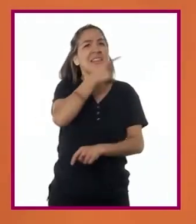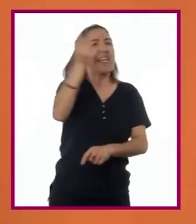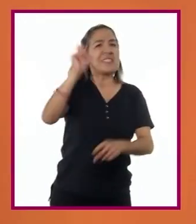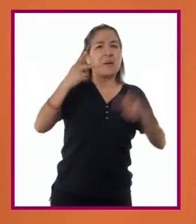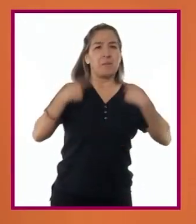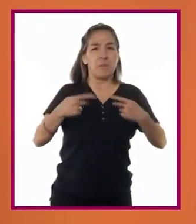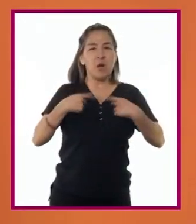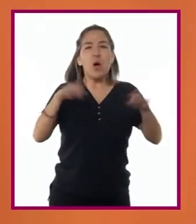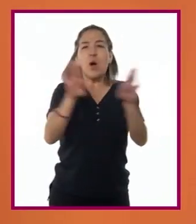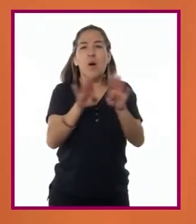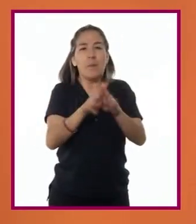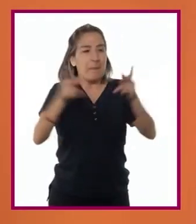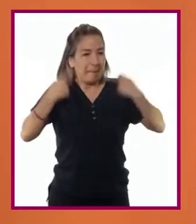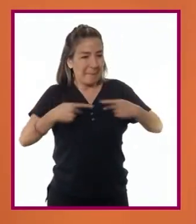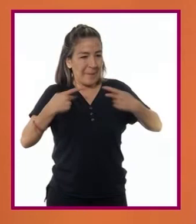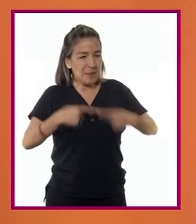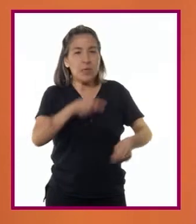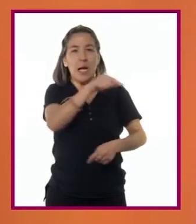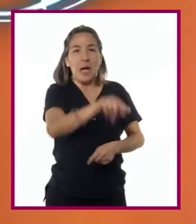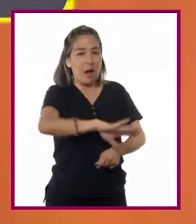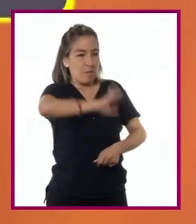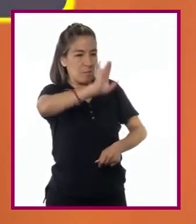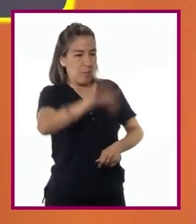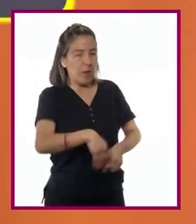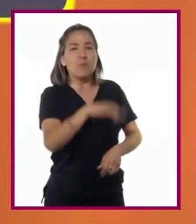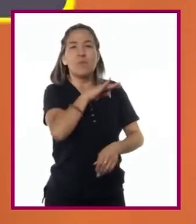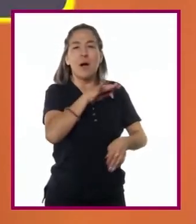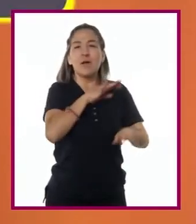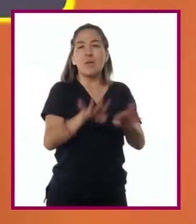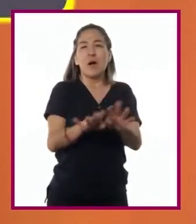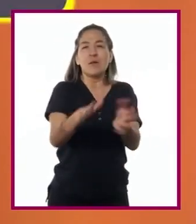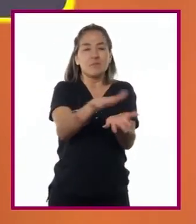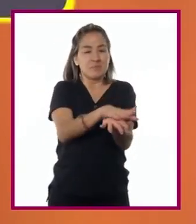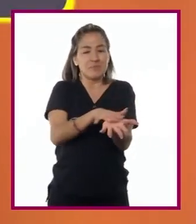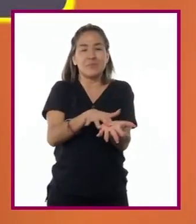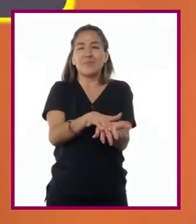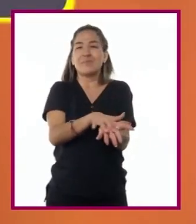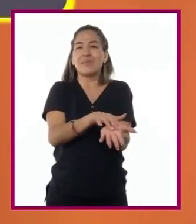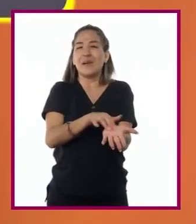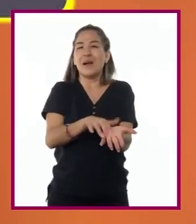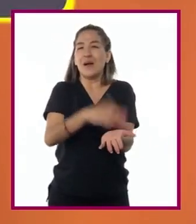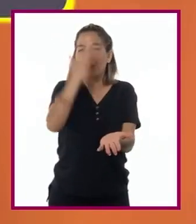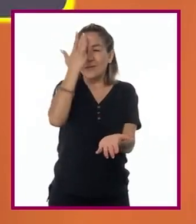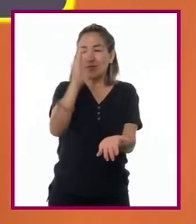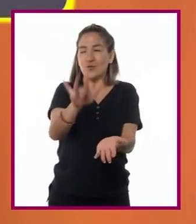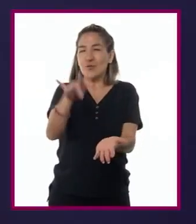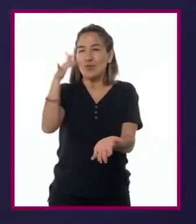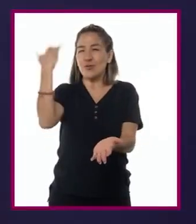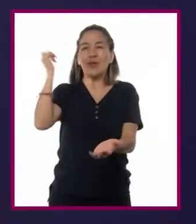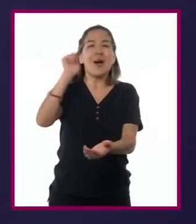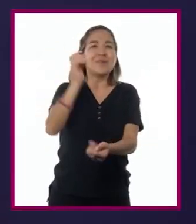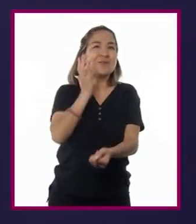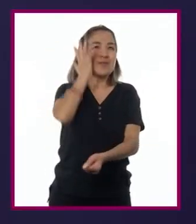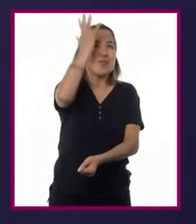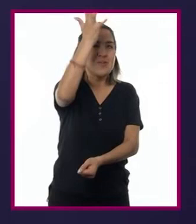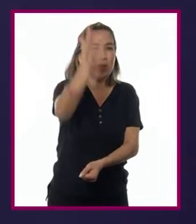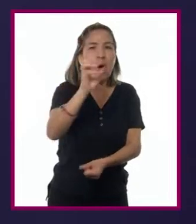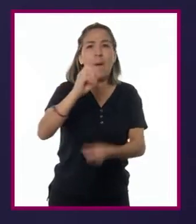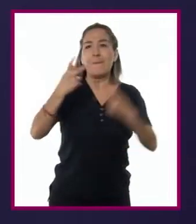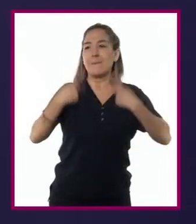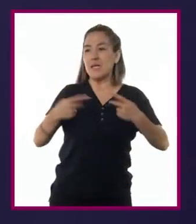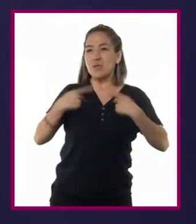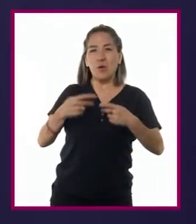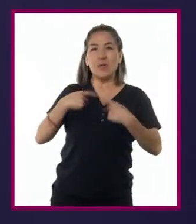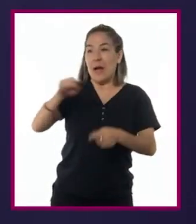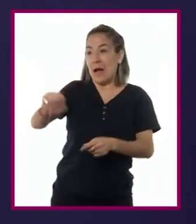los muertos o que en algún lugar cobran por leer la mano para adivinar el futuro. Estos